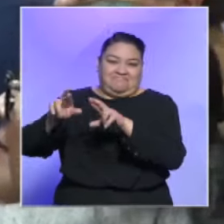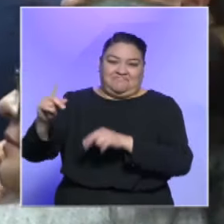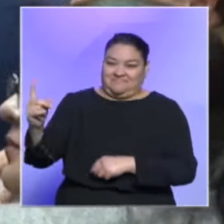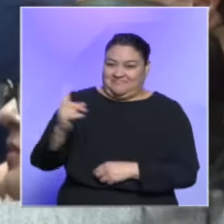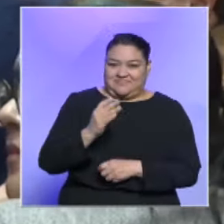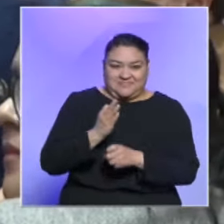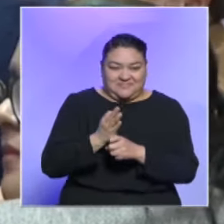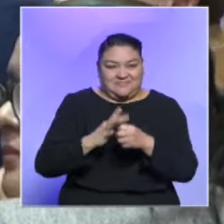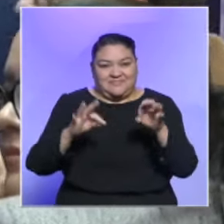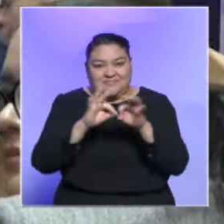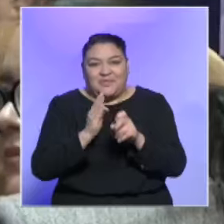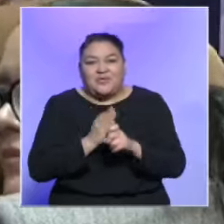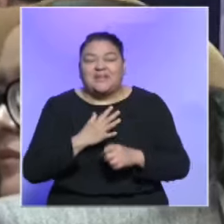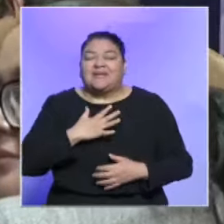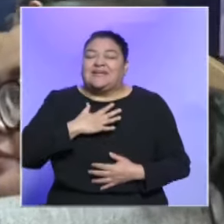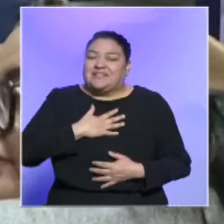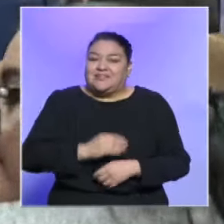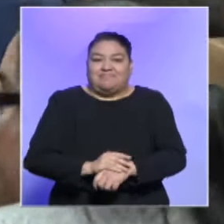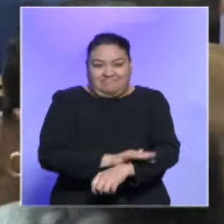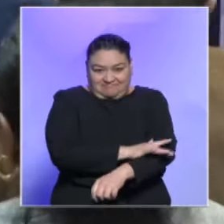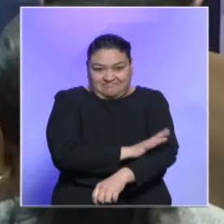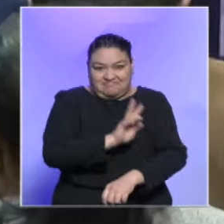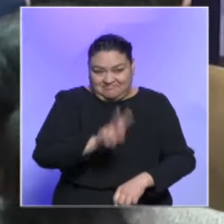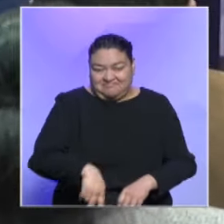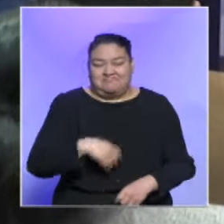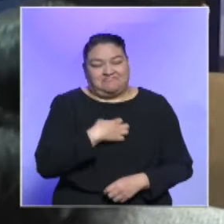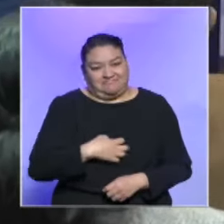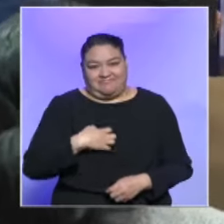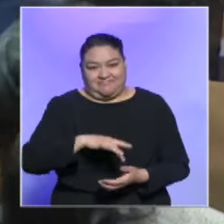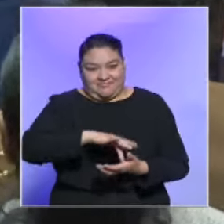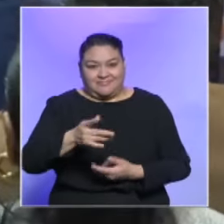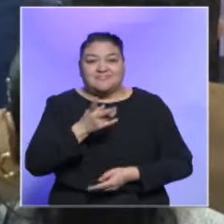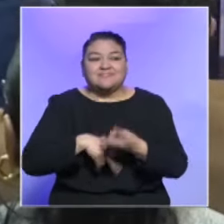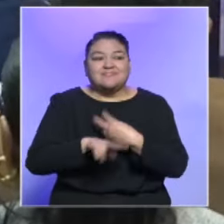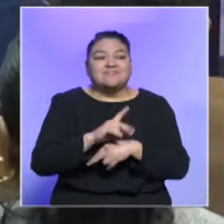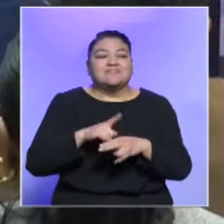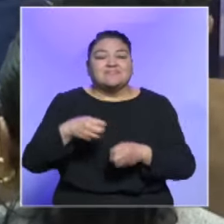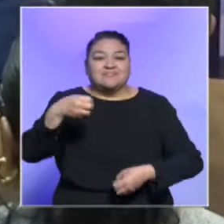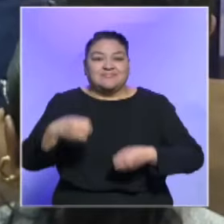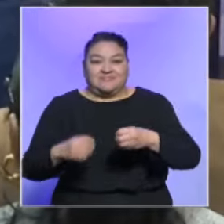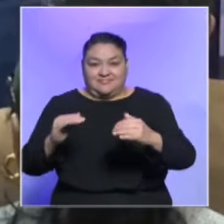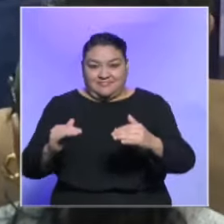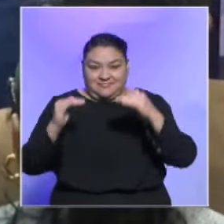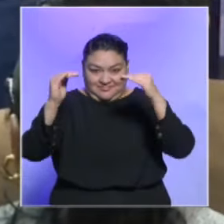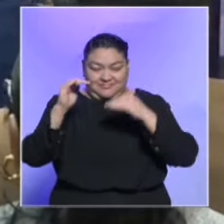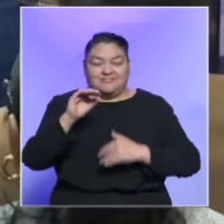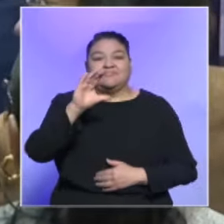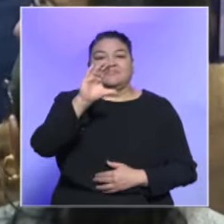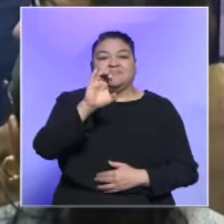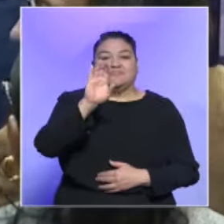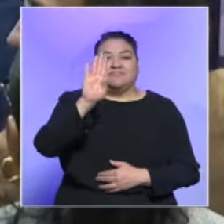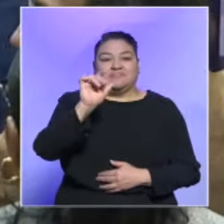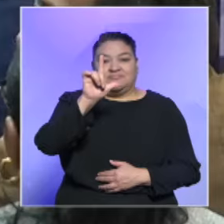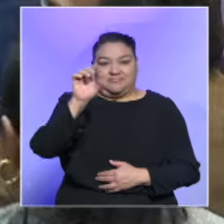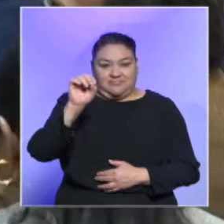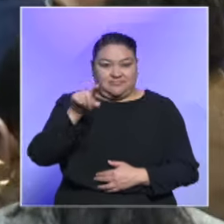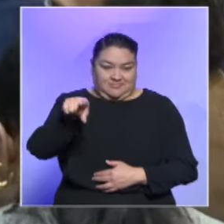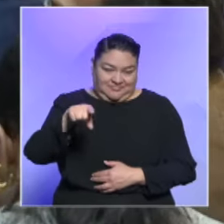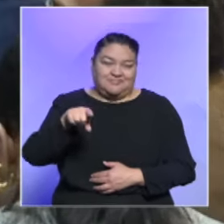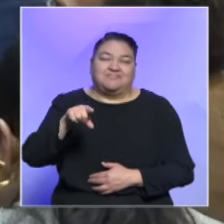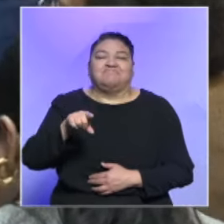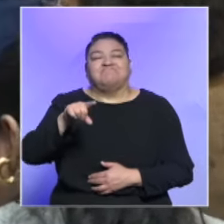momento tan emotivo para mí. Lo aprecio muchísimo. También quiero aprovechar para agradecer la presencia del magistrado José Luis Ceballos Daza de la Sala Regional Ciudad de México,